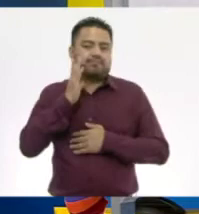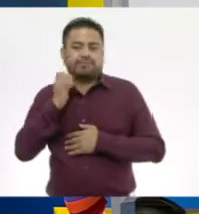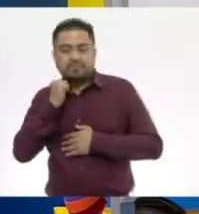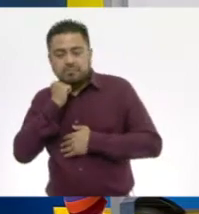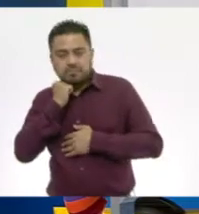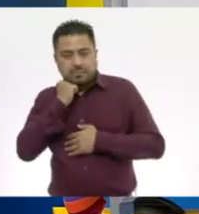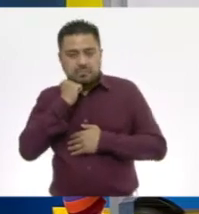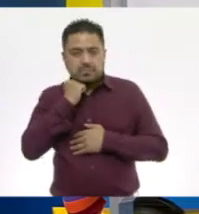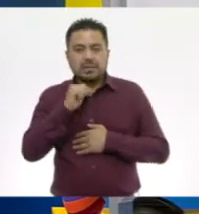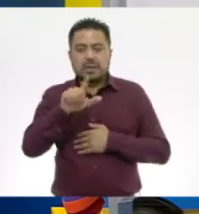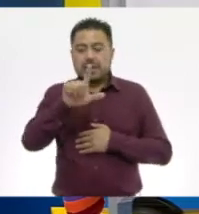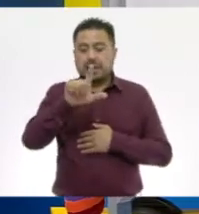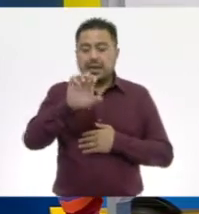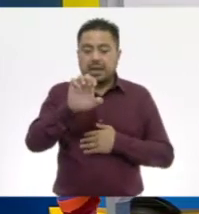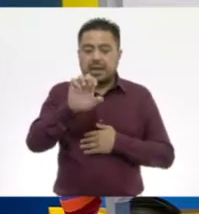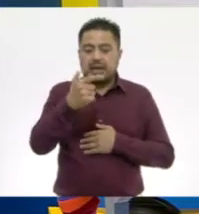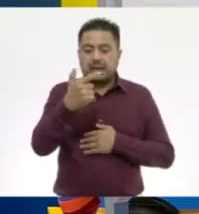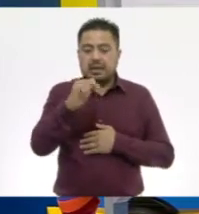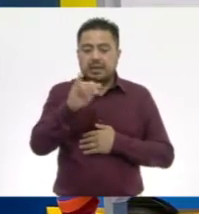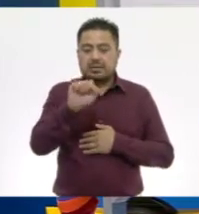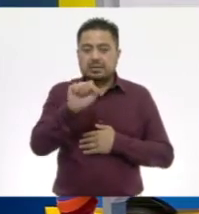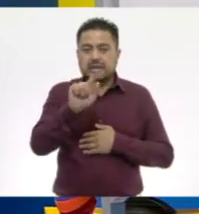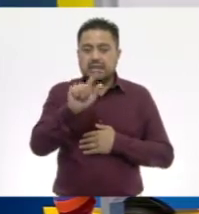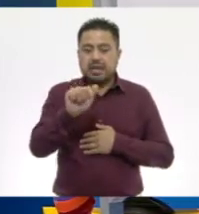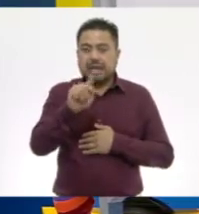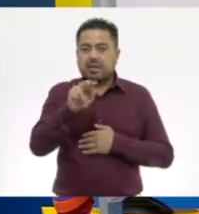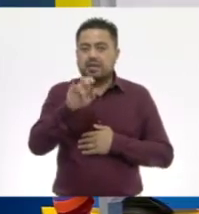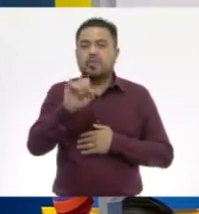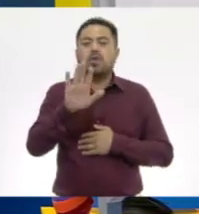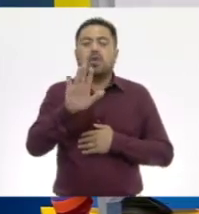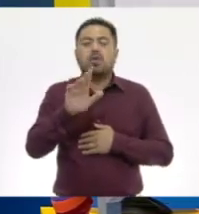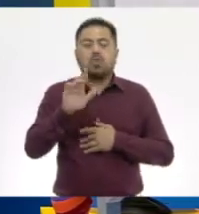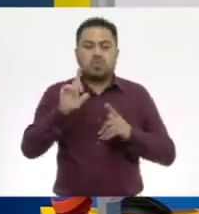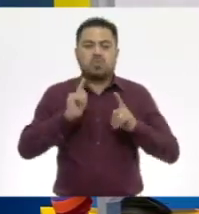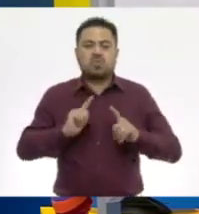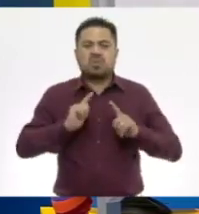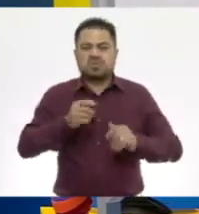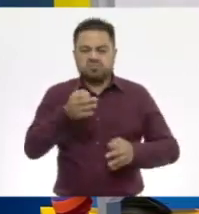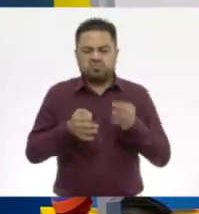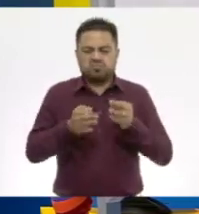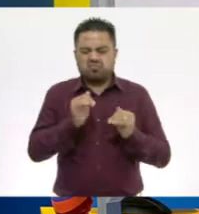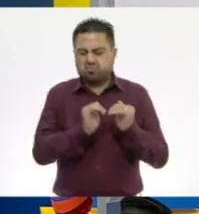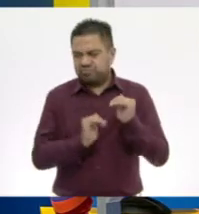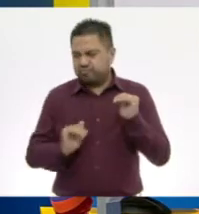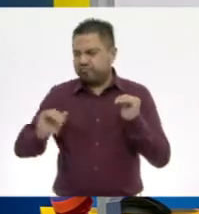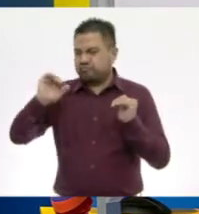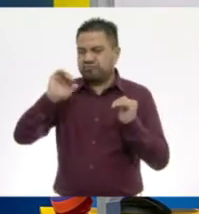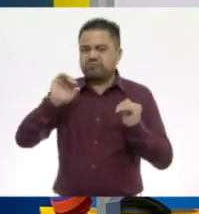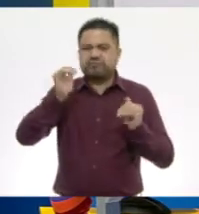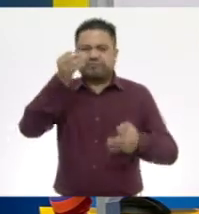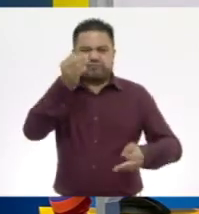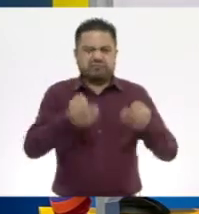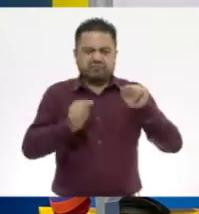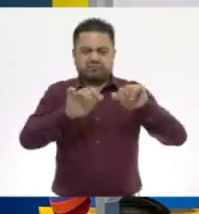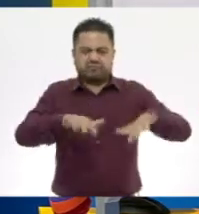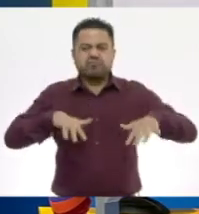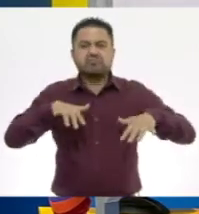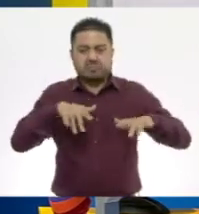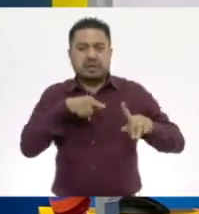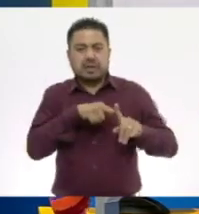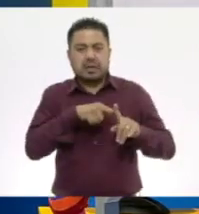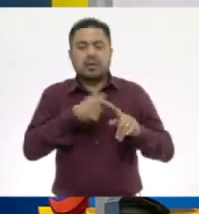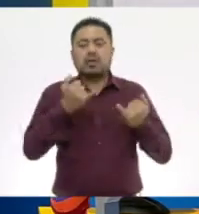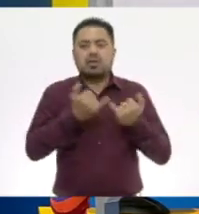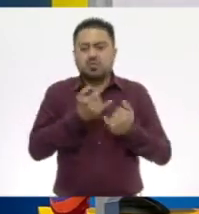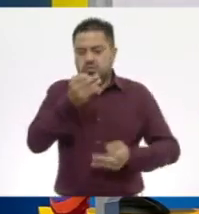diputados y las de senadores. El poder judicial era la Corte Suprema de Justicia, los tribunales de circuito y